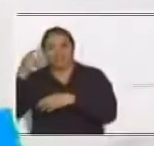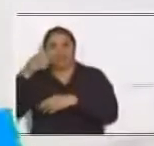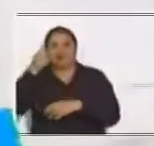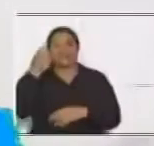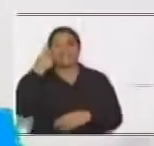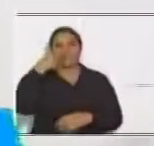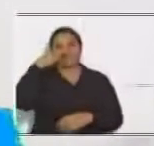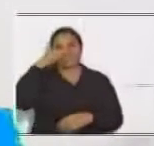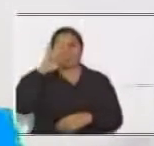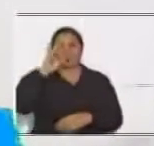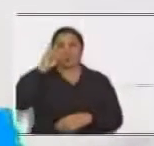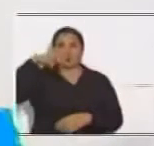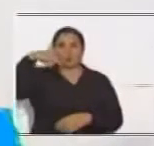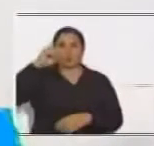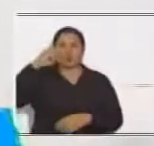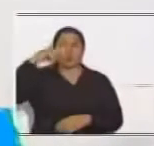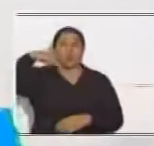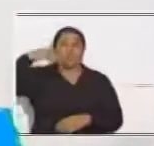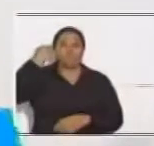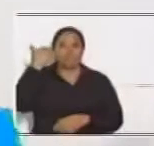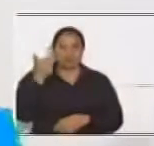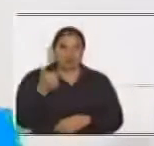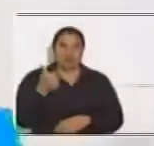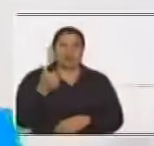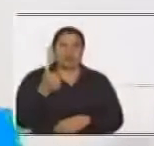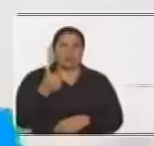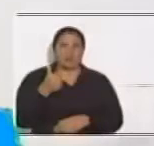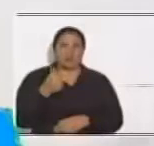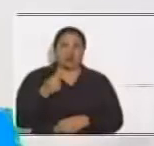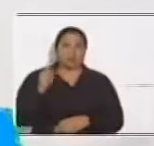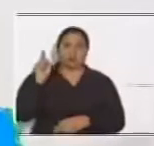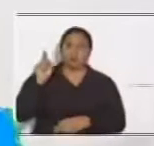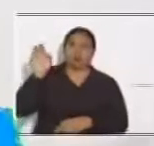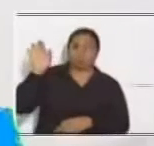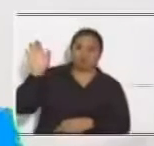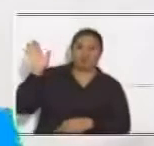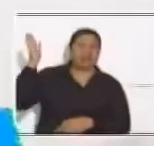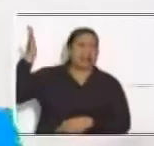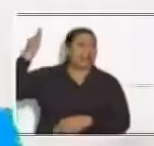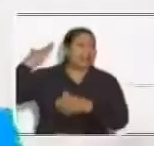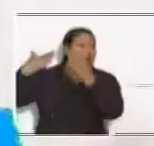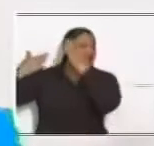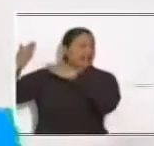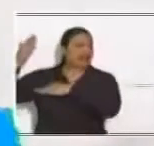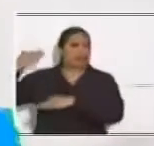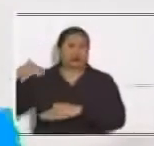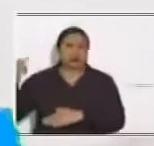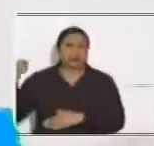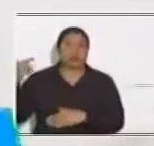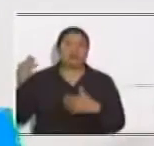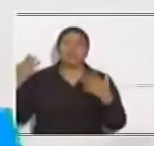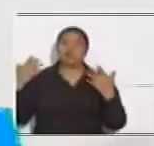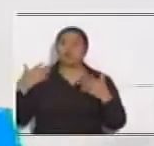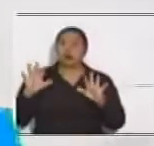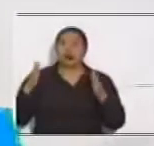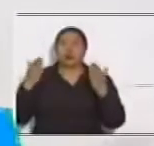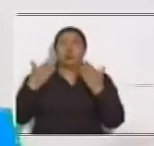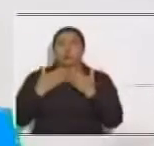conseguir? Ellos, en ese tiempo, ya estudiaban cómo se